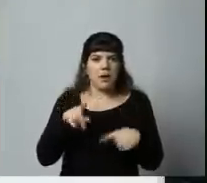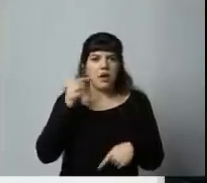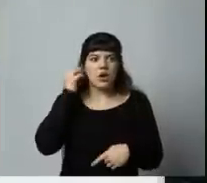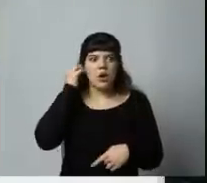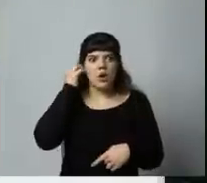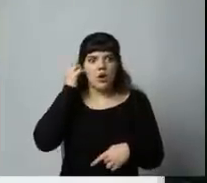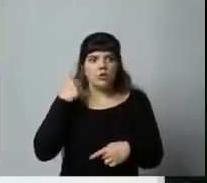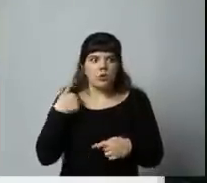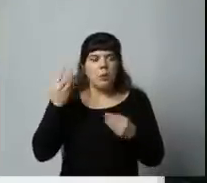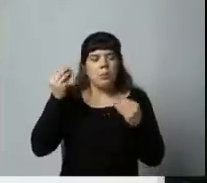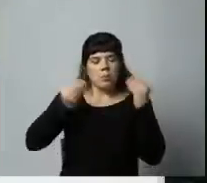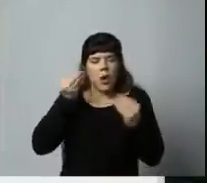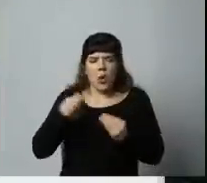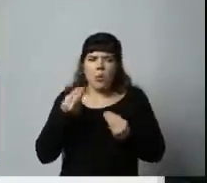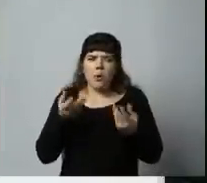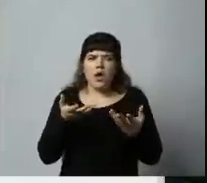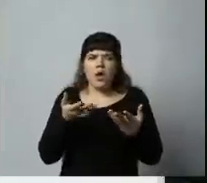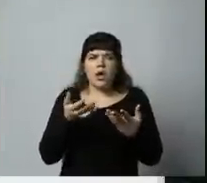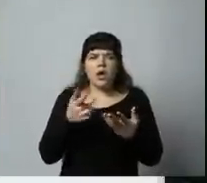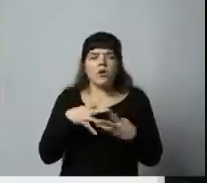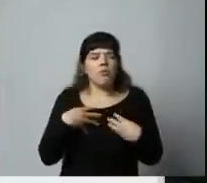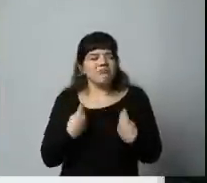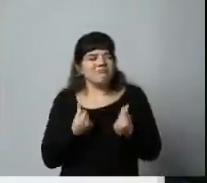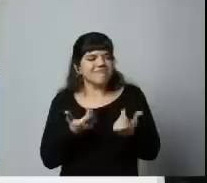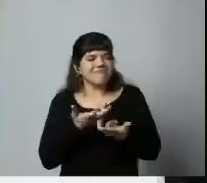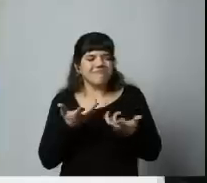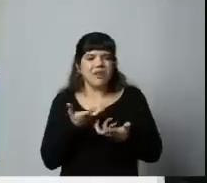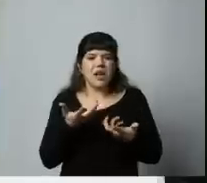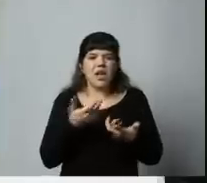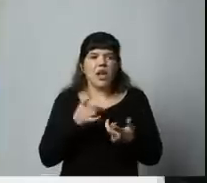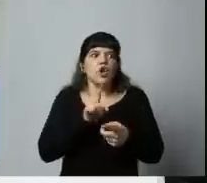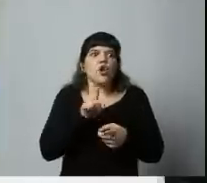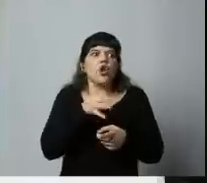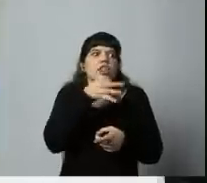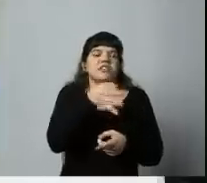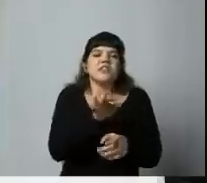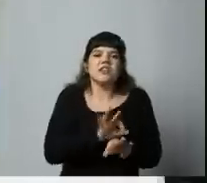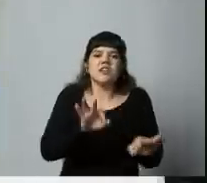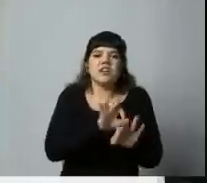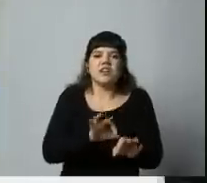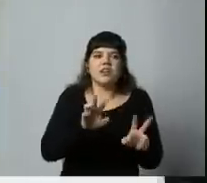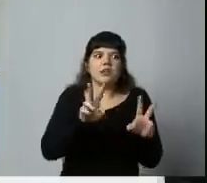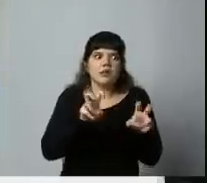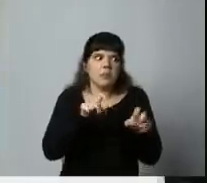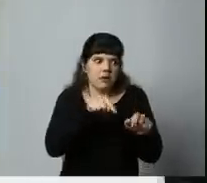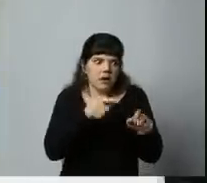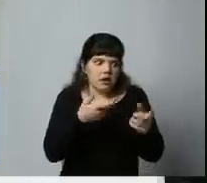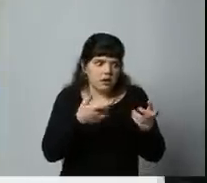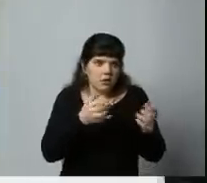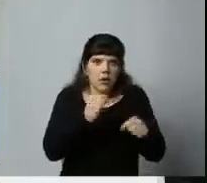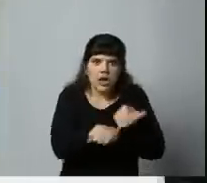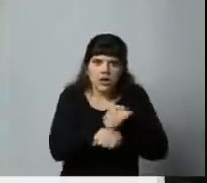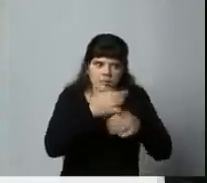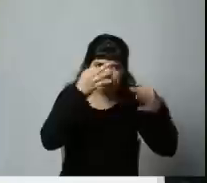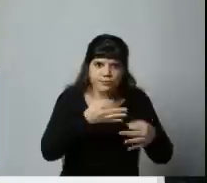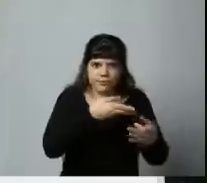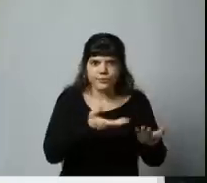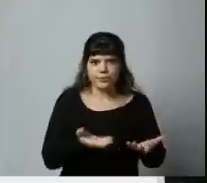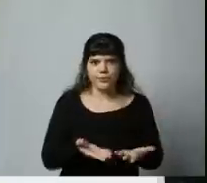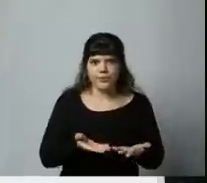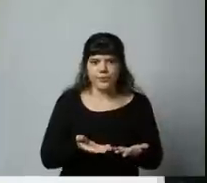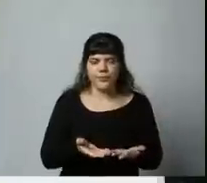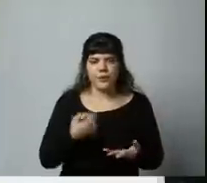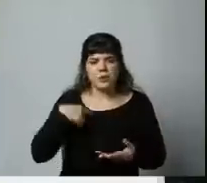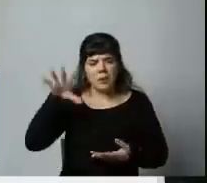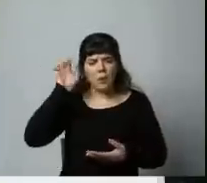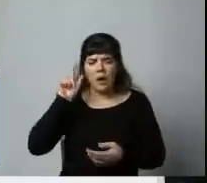me preocupa más es la esa sensación de no pronunciarse sobre aspectos que son institucionales yo recordaba hace un